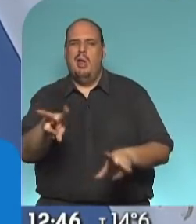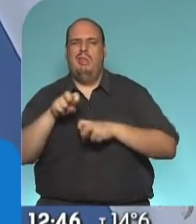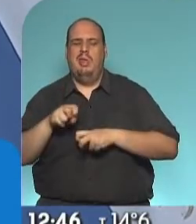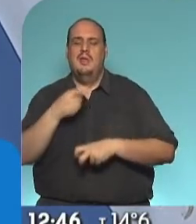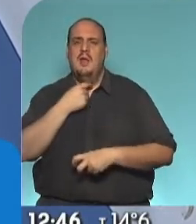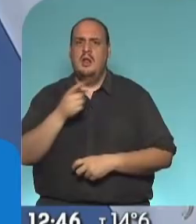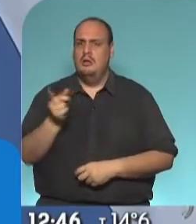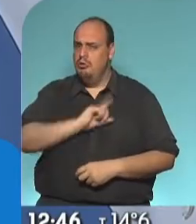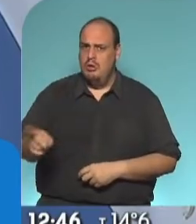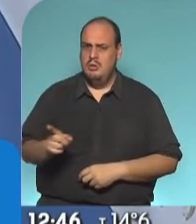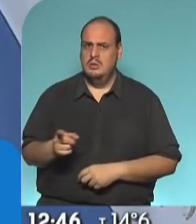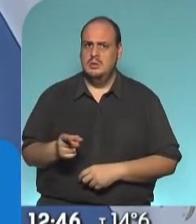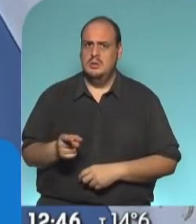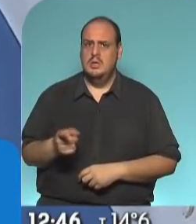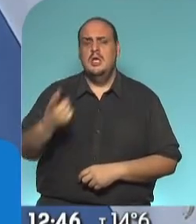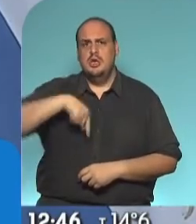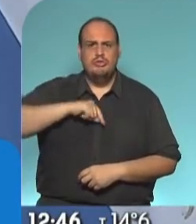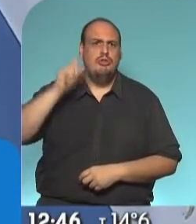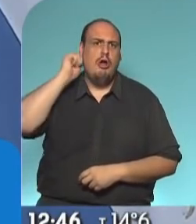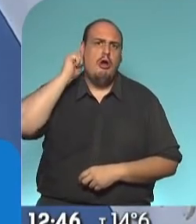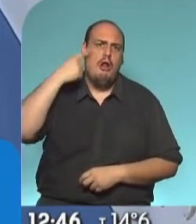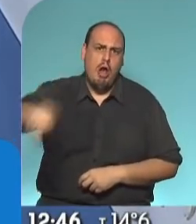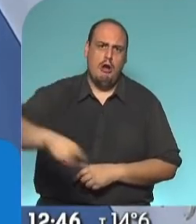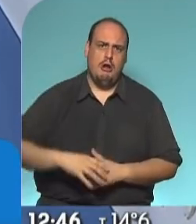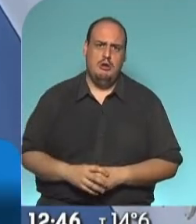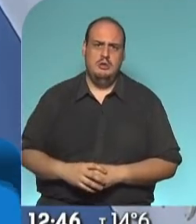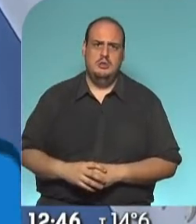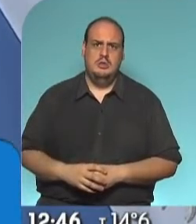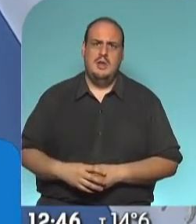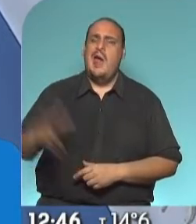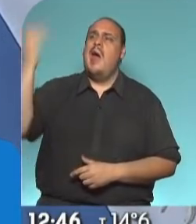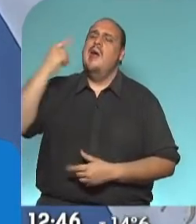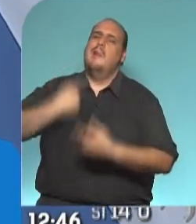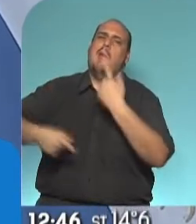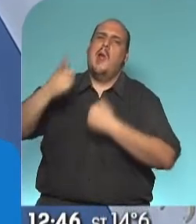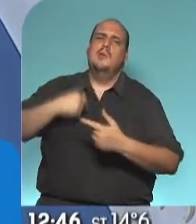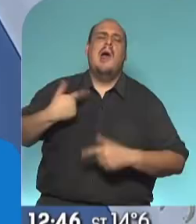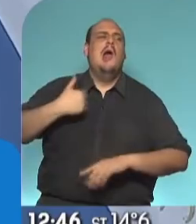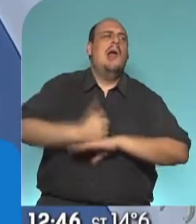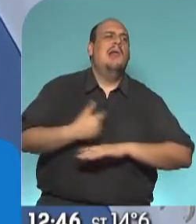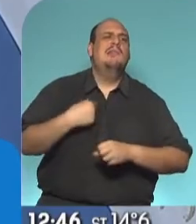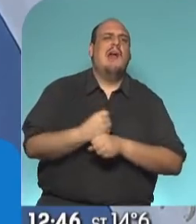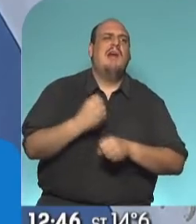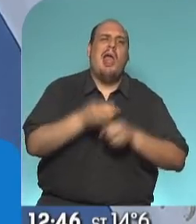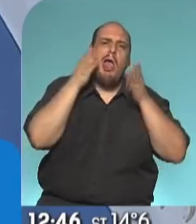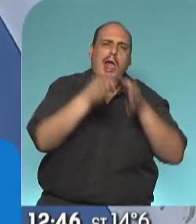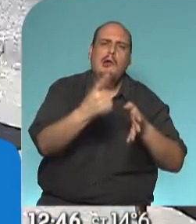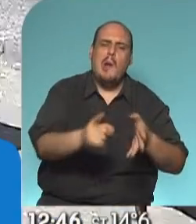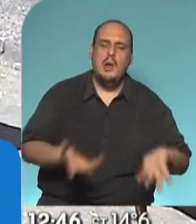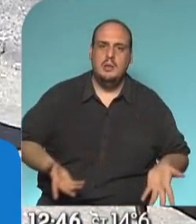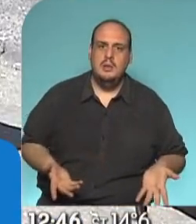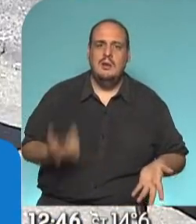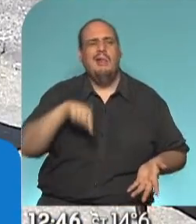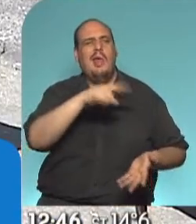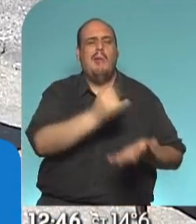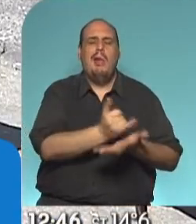hemos logrado. Nos preguntaban qué estábamos haciendo, dónde estábamos, en qué estábamos paveando.